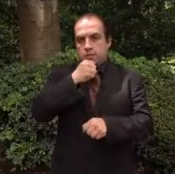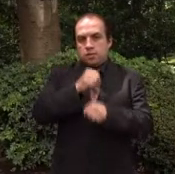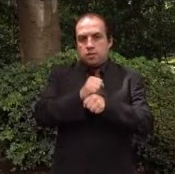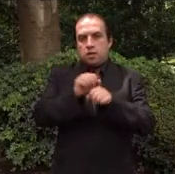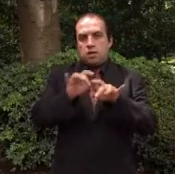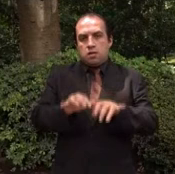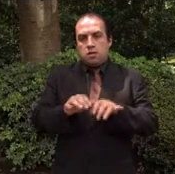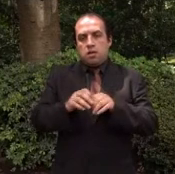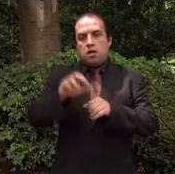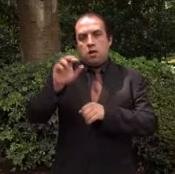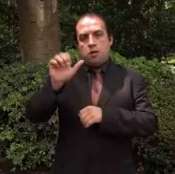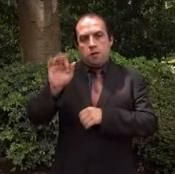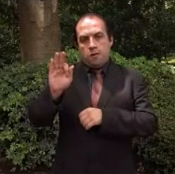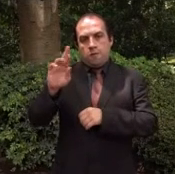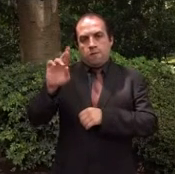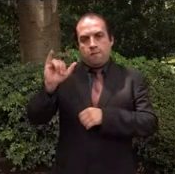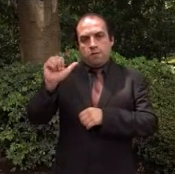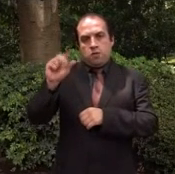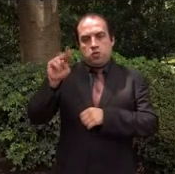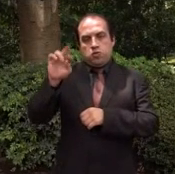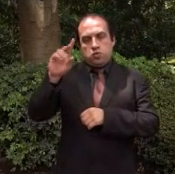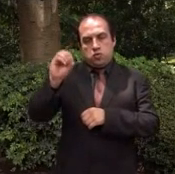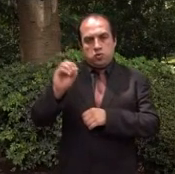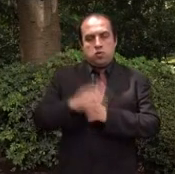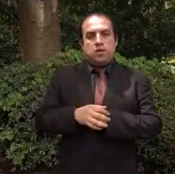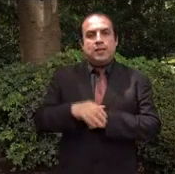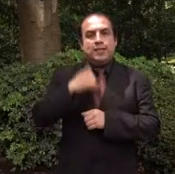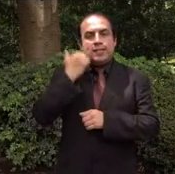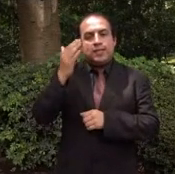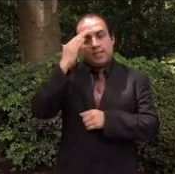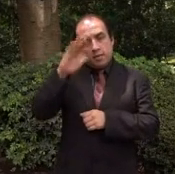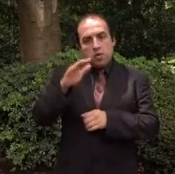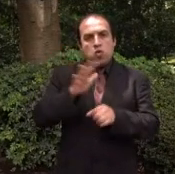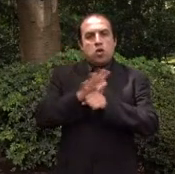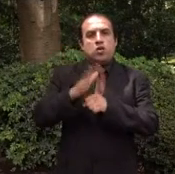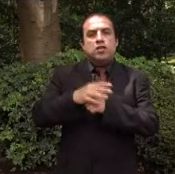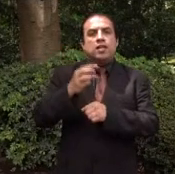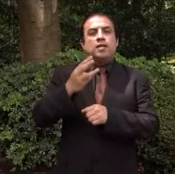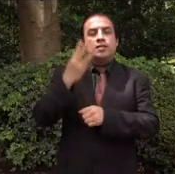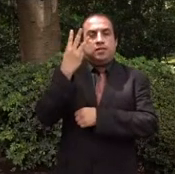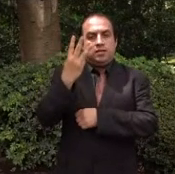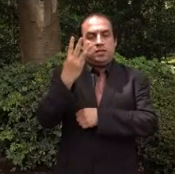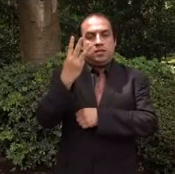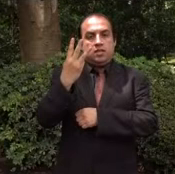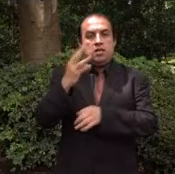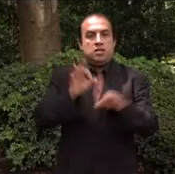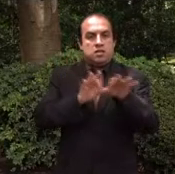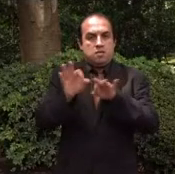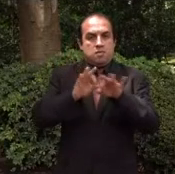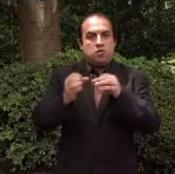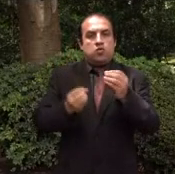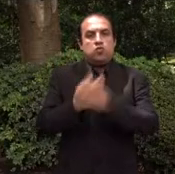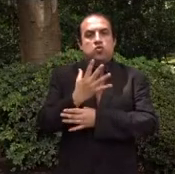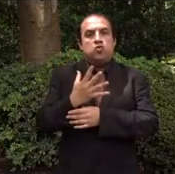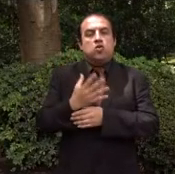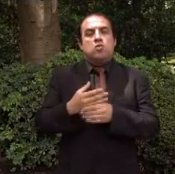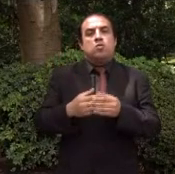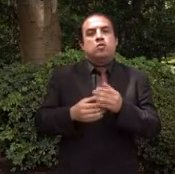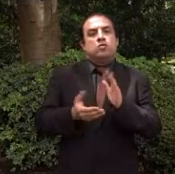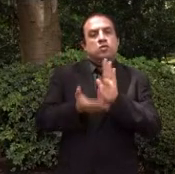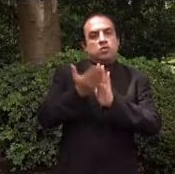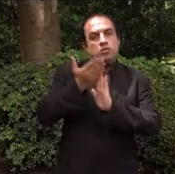varias preguntas. Quisiera saber cuáles son las 3 obras nuevas de infraestructura que se van a